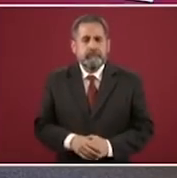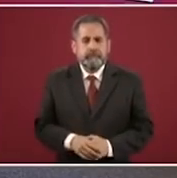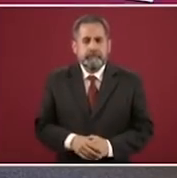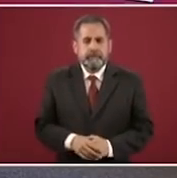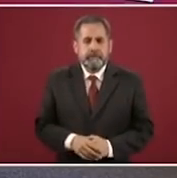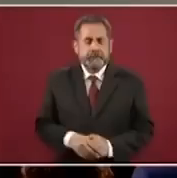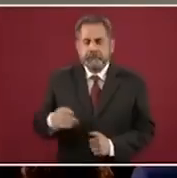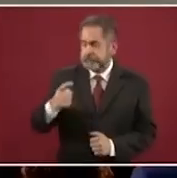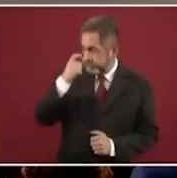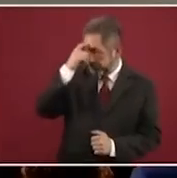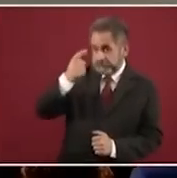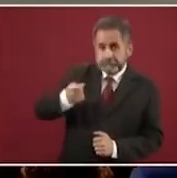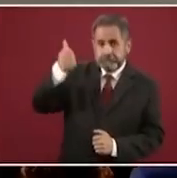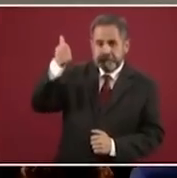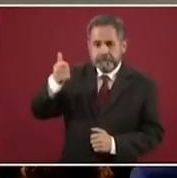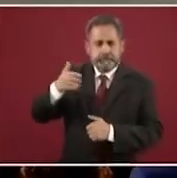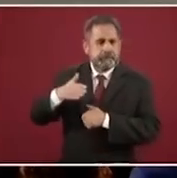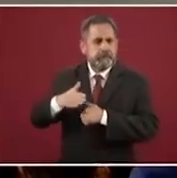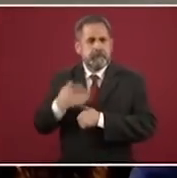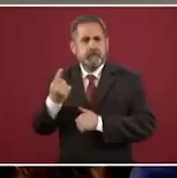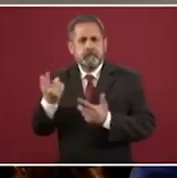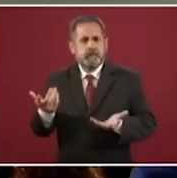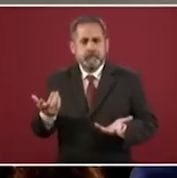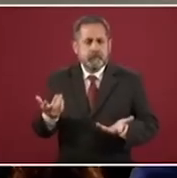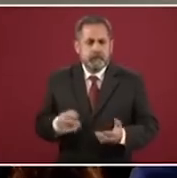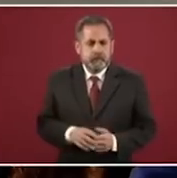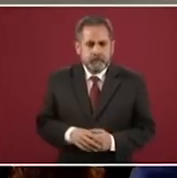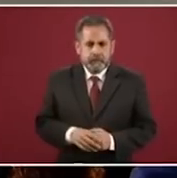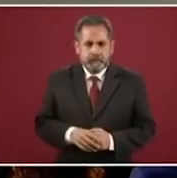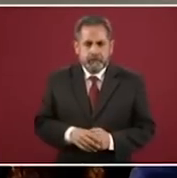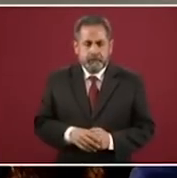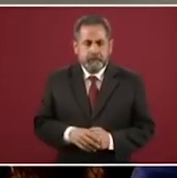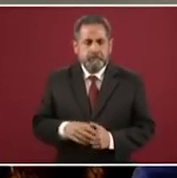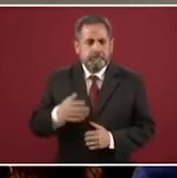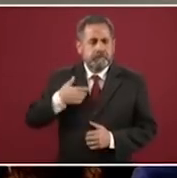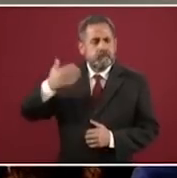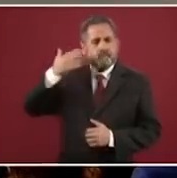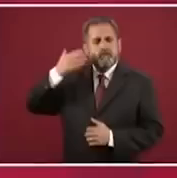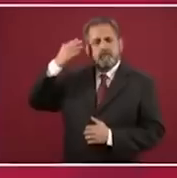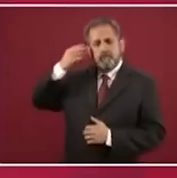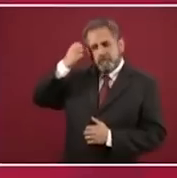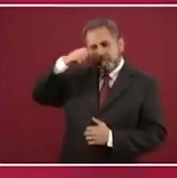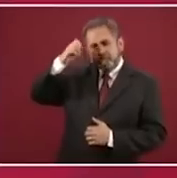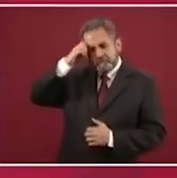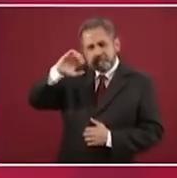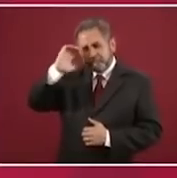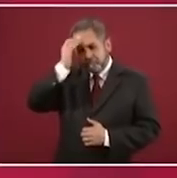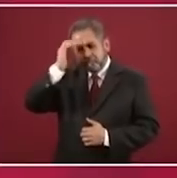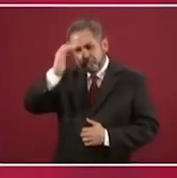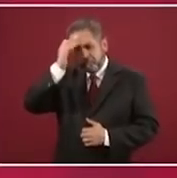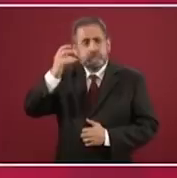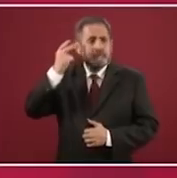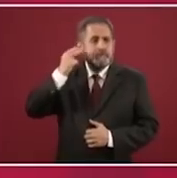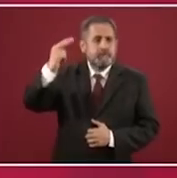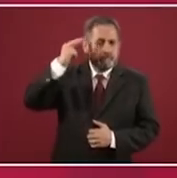¿Cómo surge este programa? ¿Por qué? Bueno, de nuestras experiencias recorriendo el